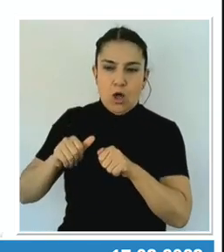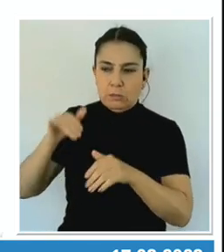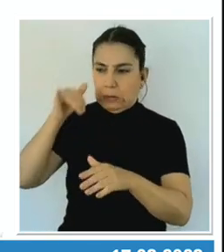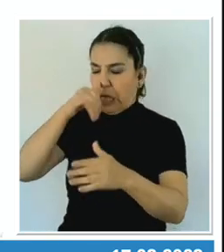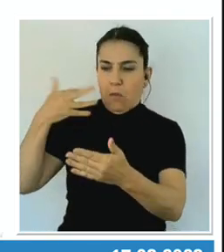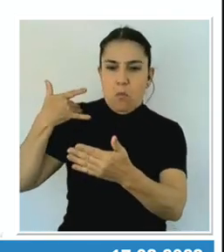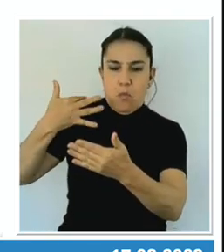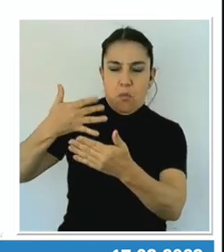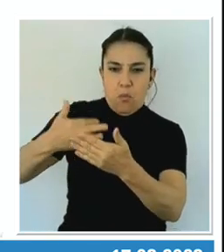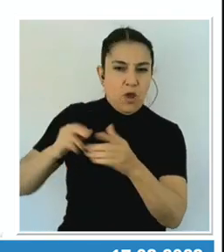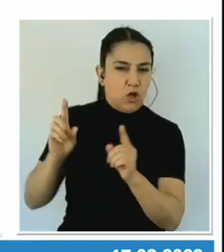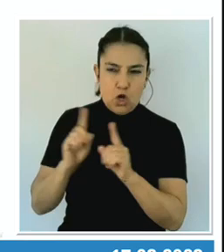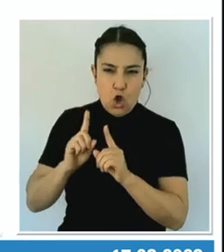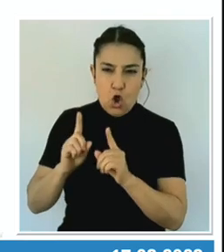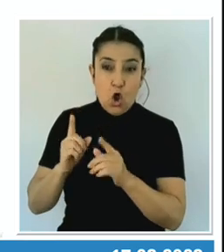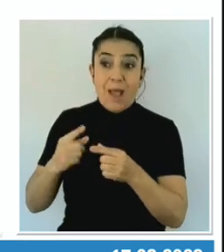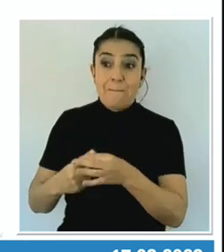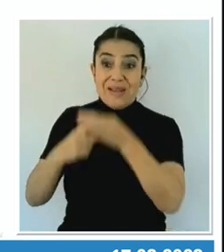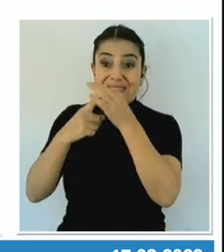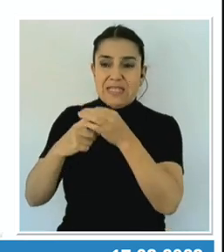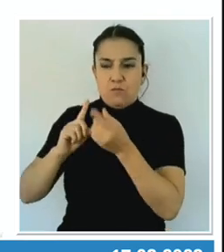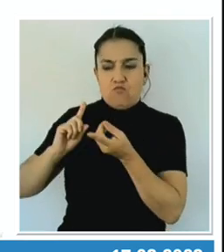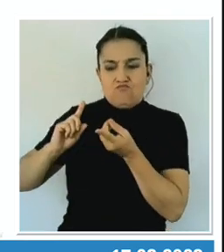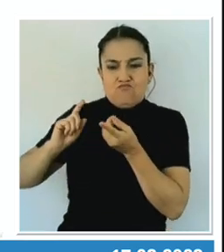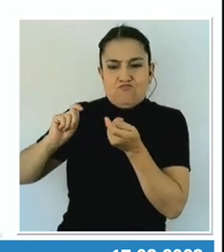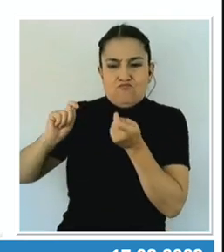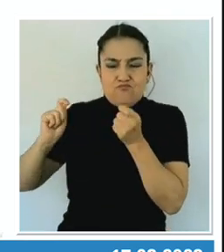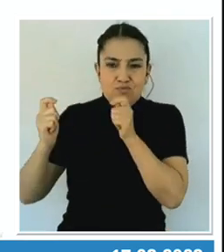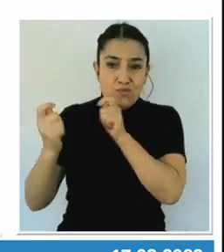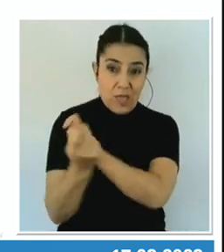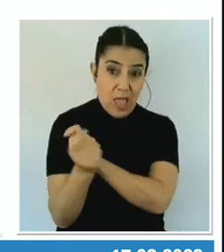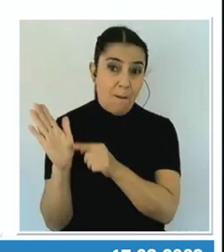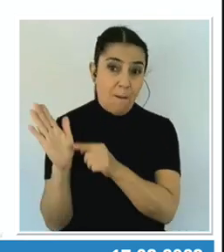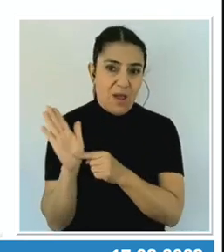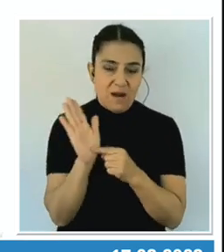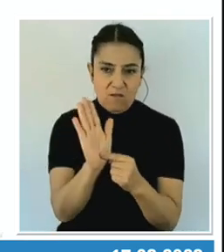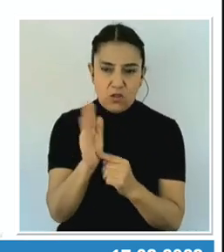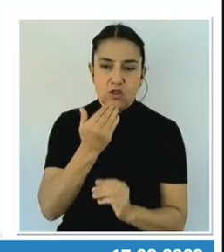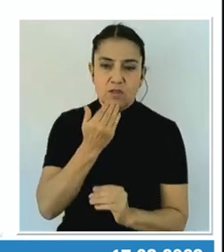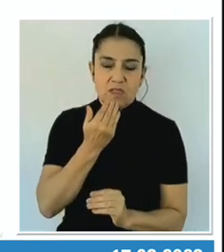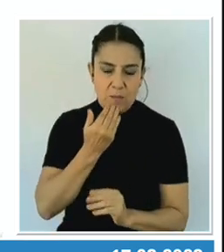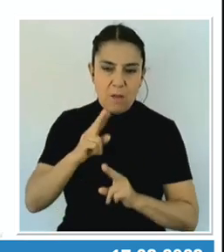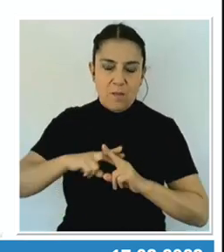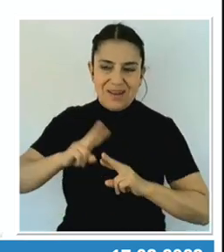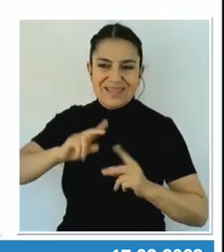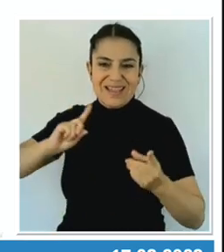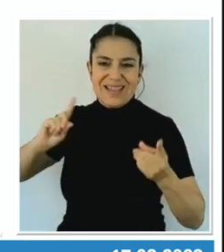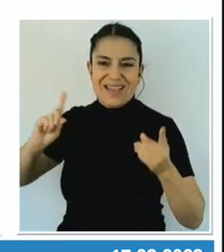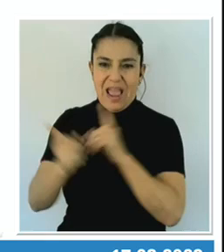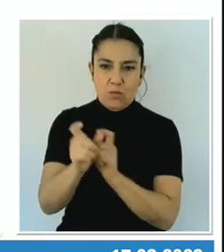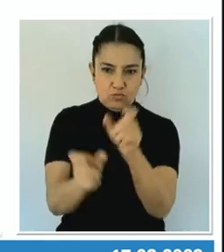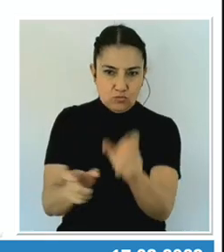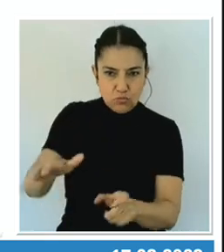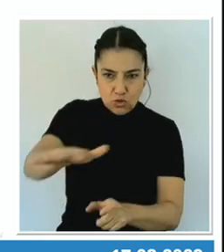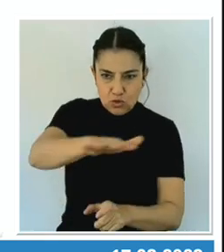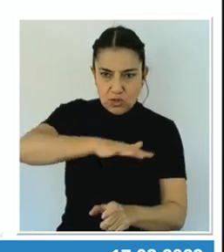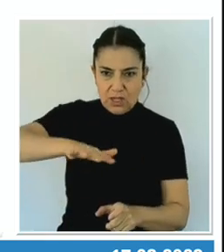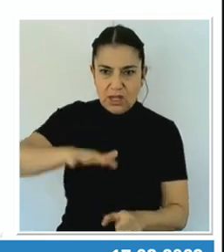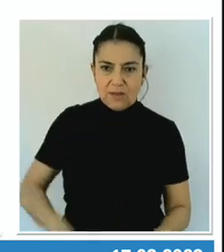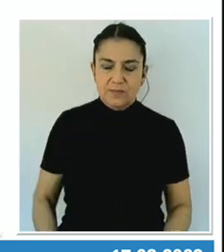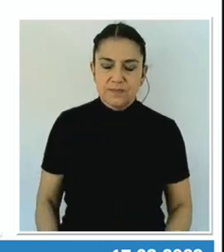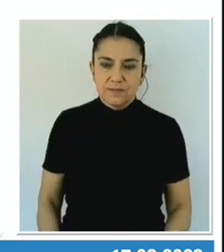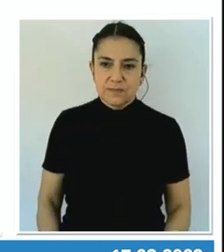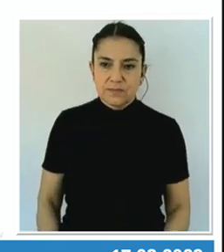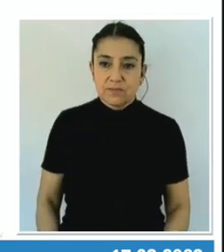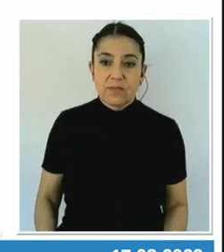en distintos momentos para reflejar y también para producir cambios sociales. Así las cosas,